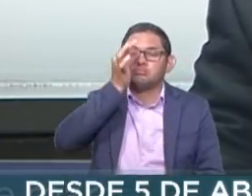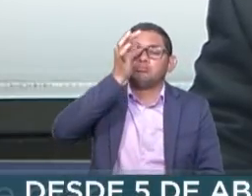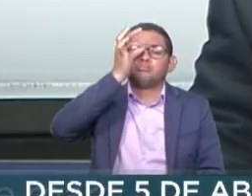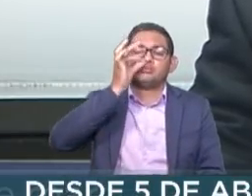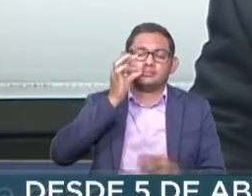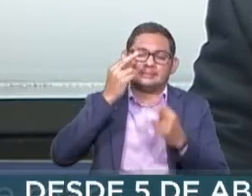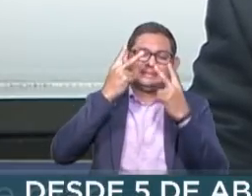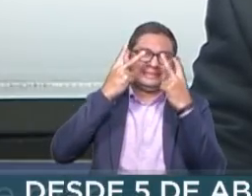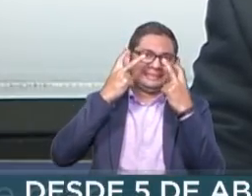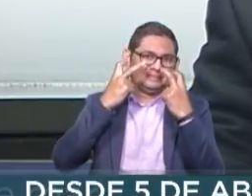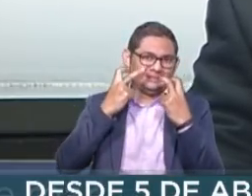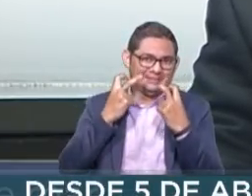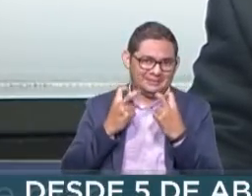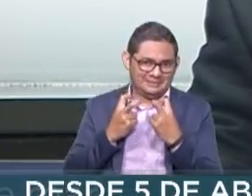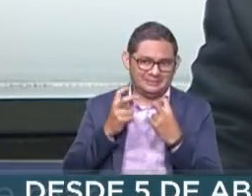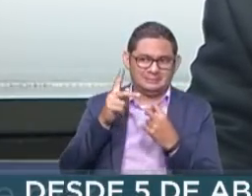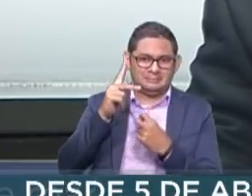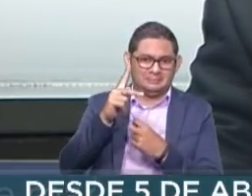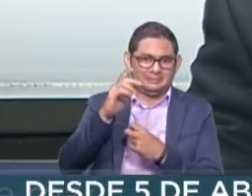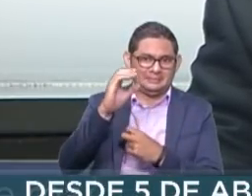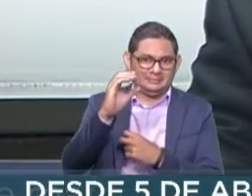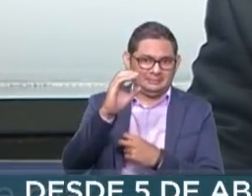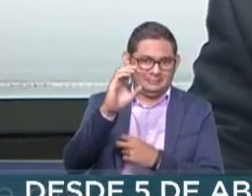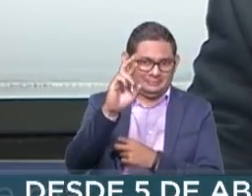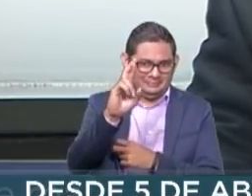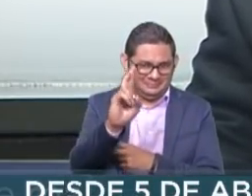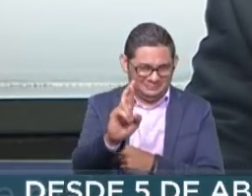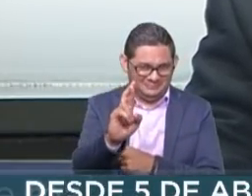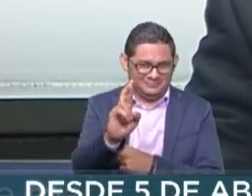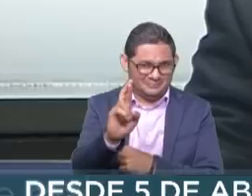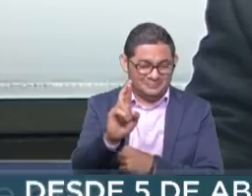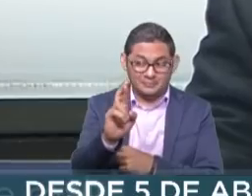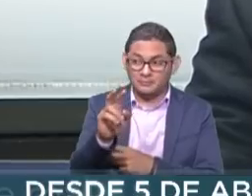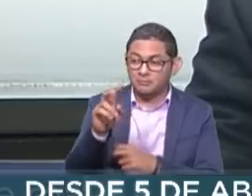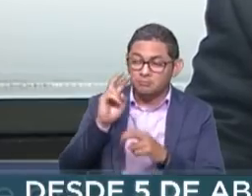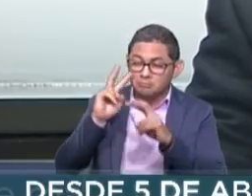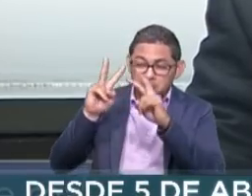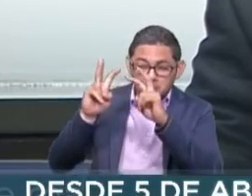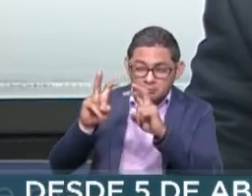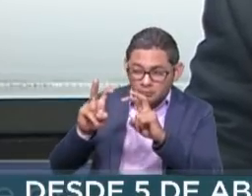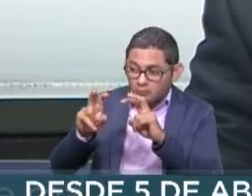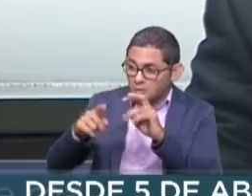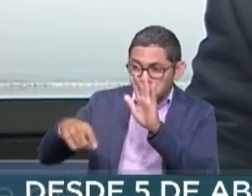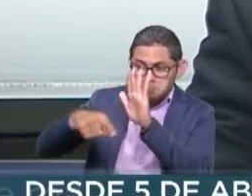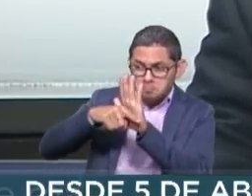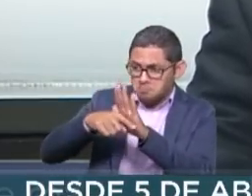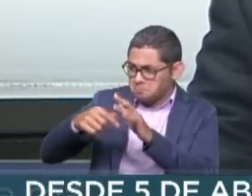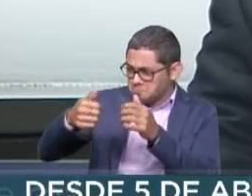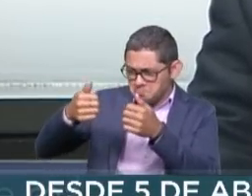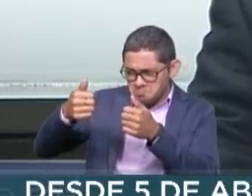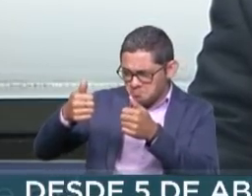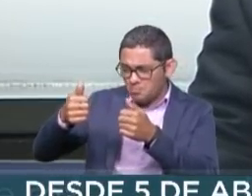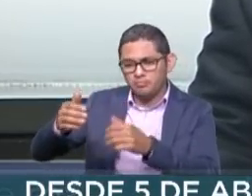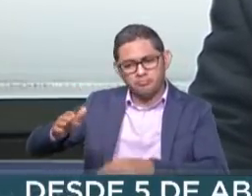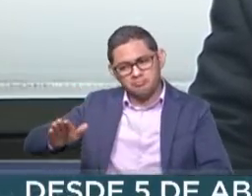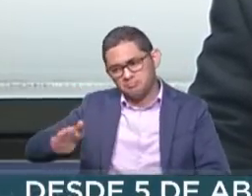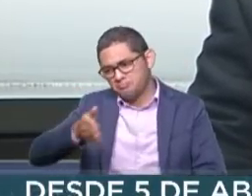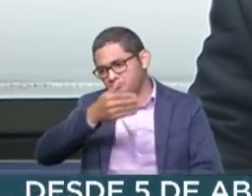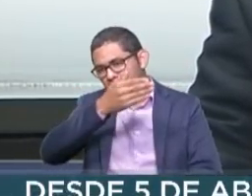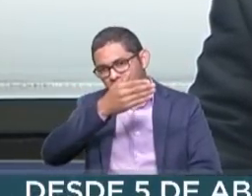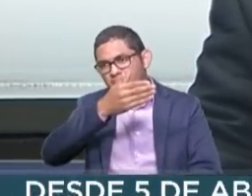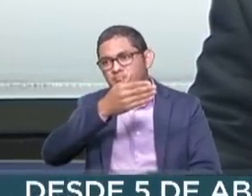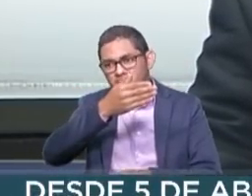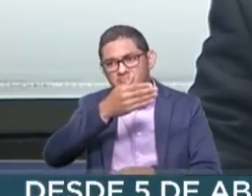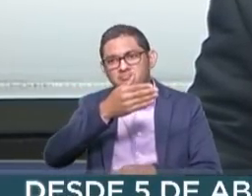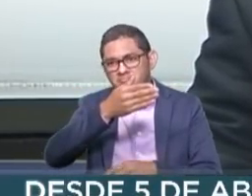la cual deberá salir negativa. De salir positiva, tendrá que